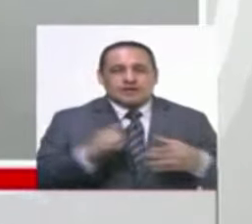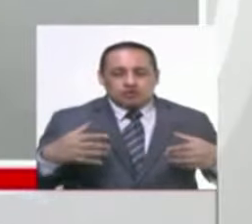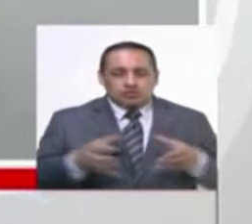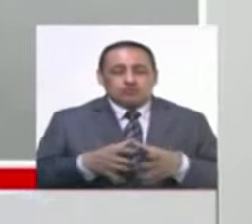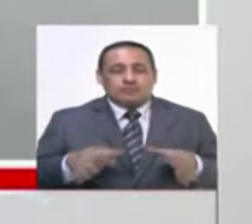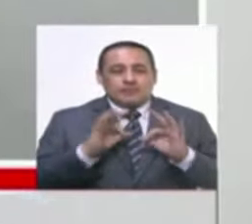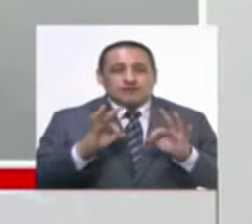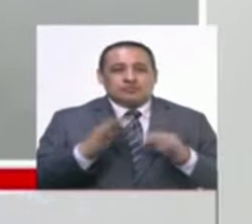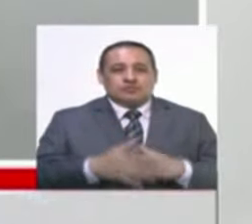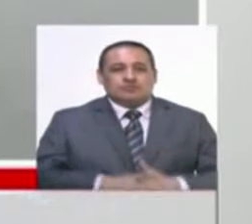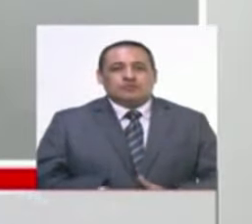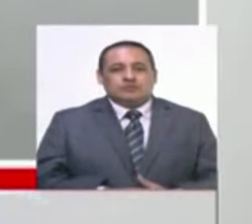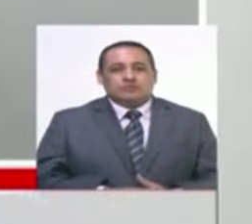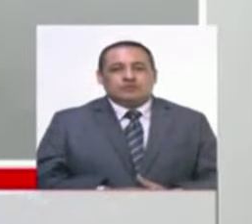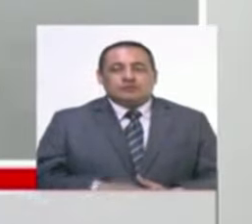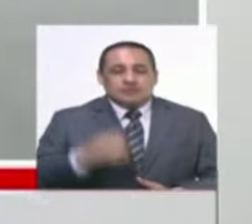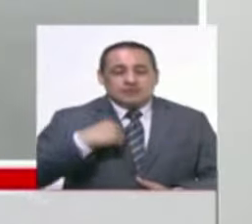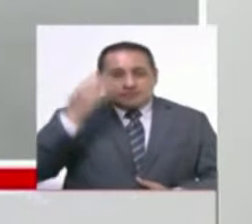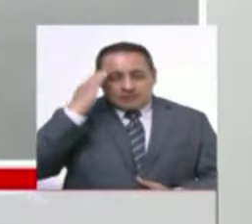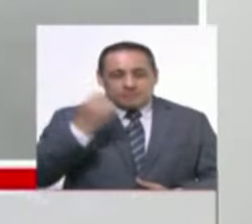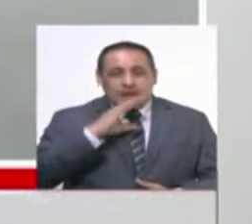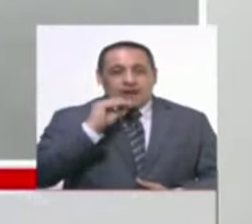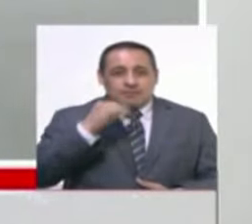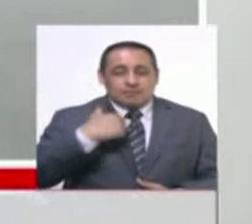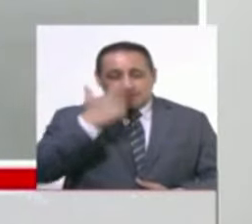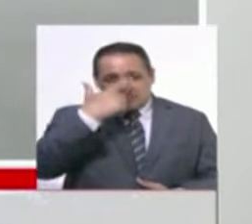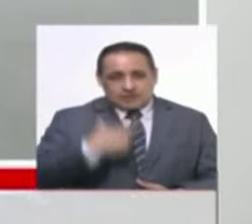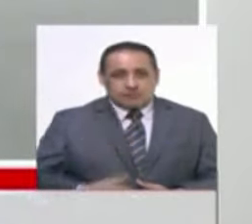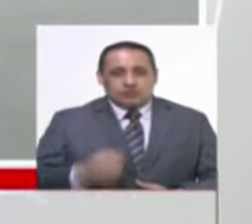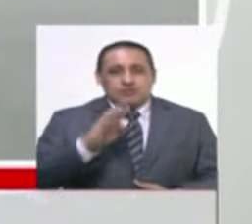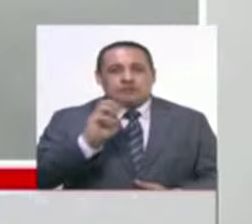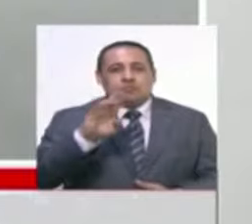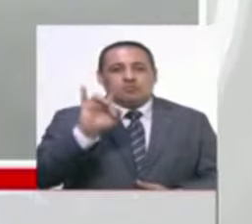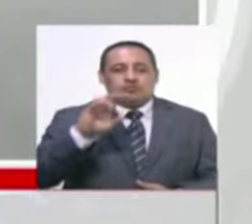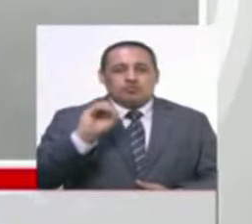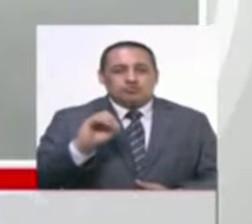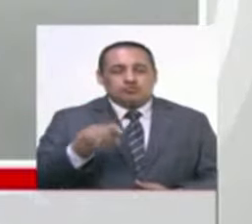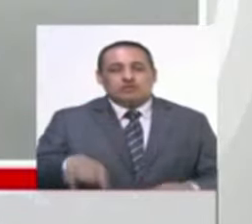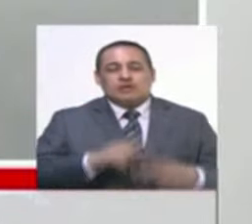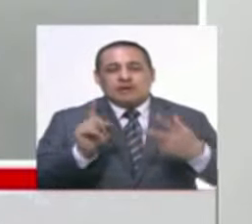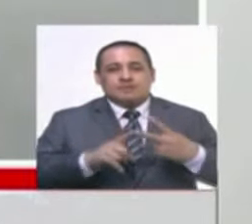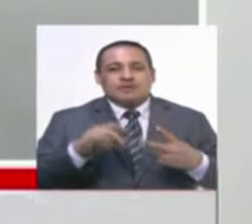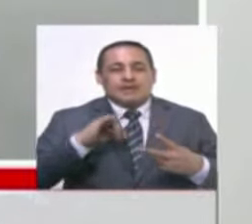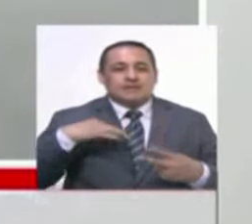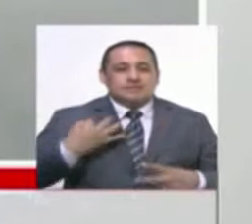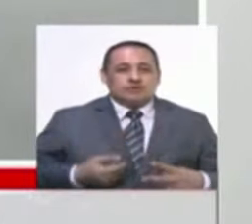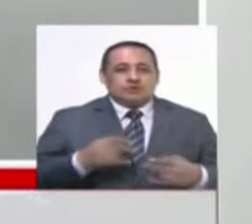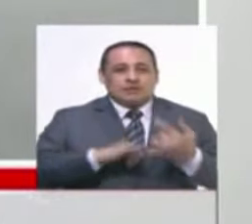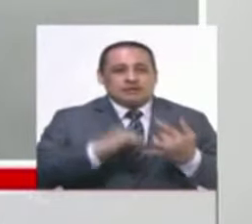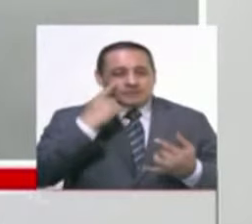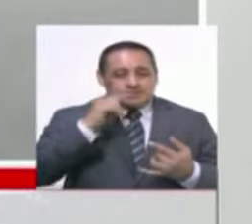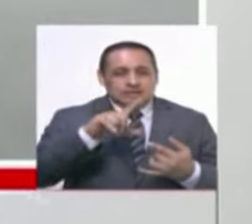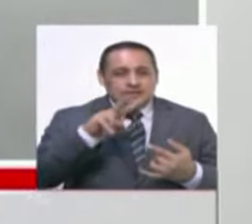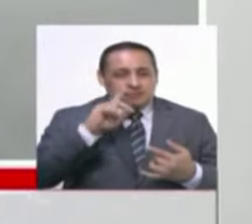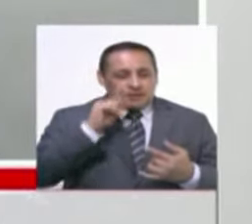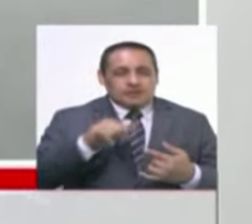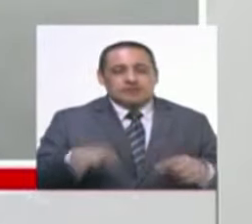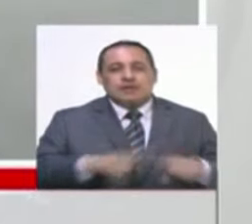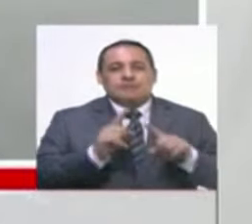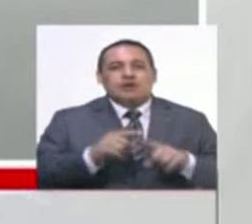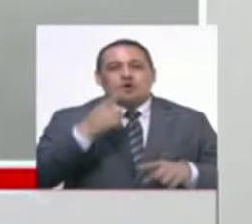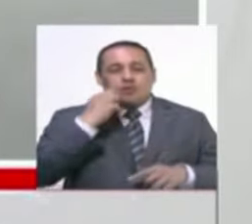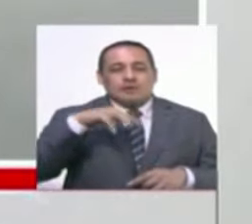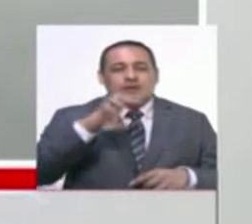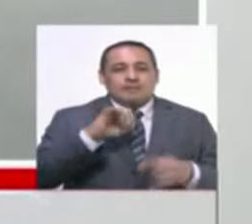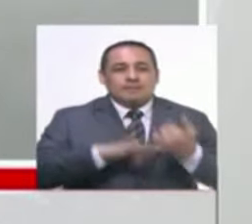gran riesgo. El que le habla, el señor Bruno Pacheco, la señora Silvia Barrera, el señor Vladimir